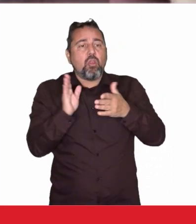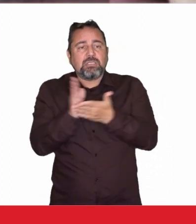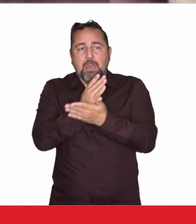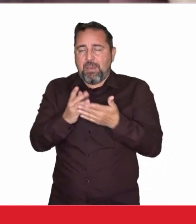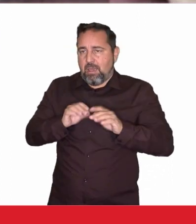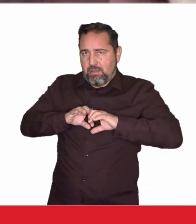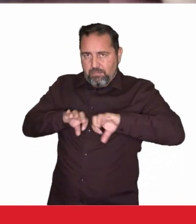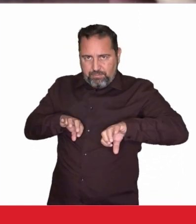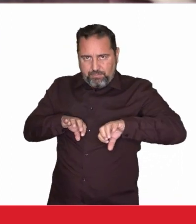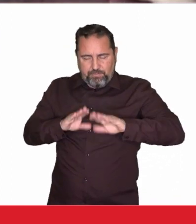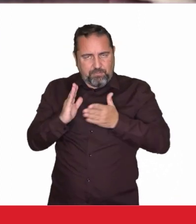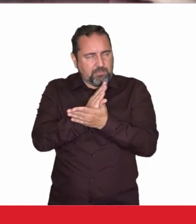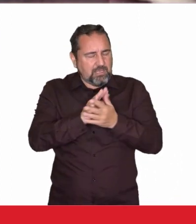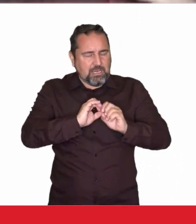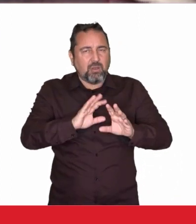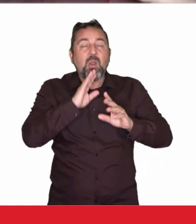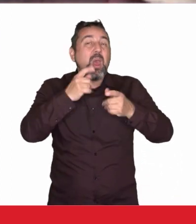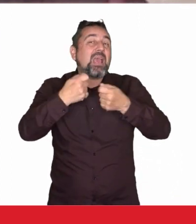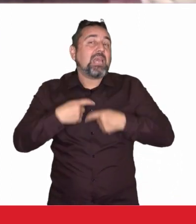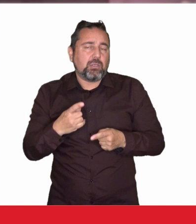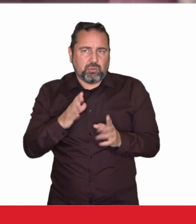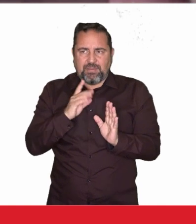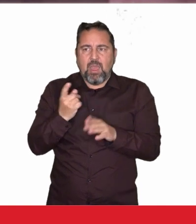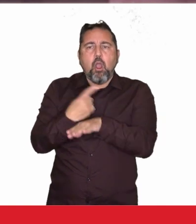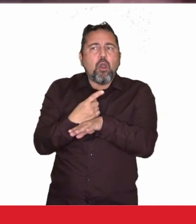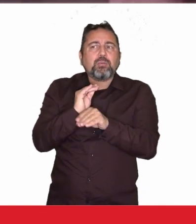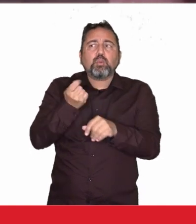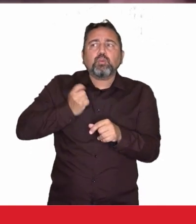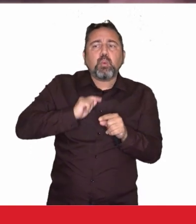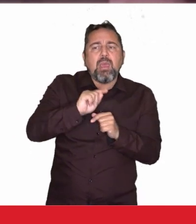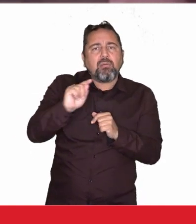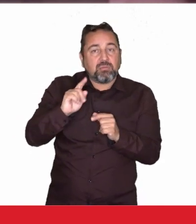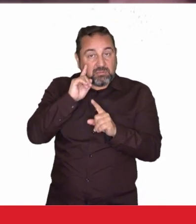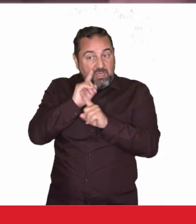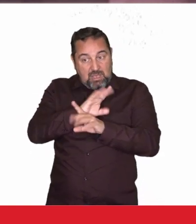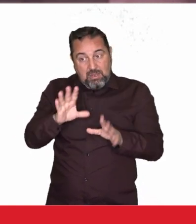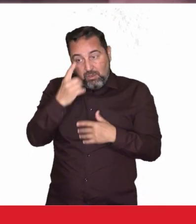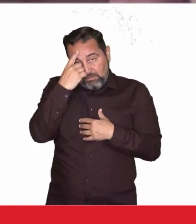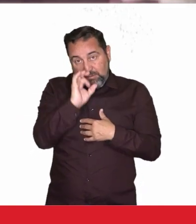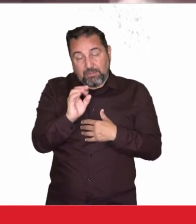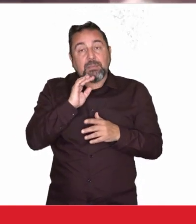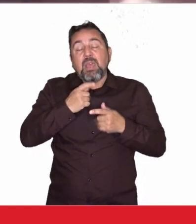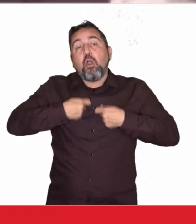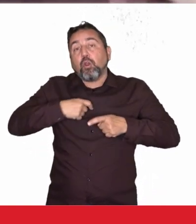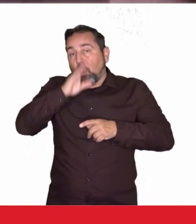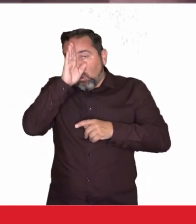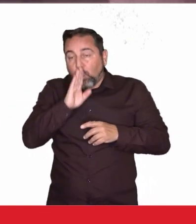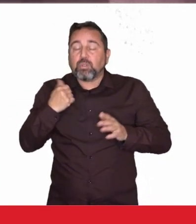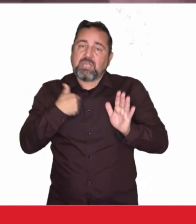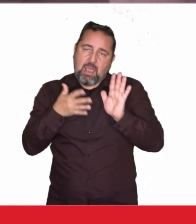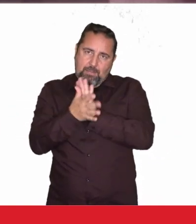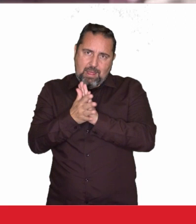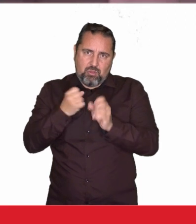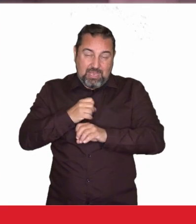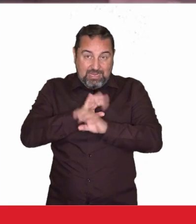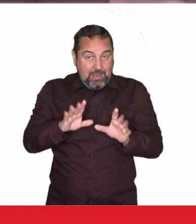negocio. ¿Vale? Y luego en los gastos, ten en cuenta las horas del equipo emprendedor y sus salarios. Esto también lo hemos hablado, así como los